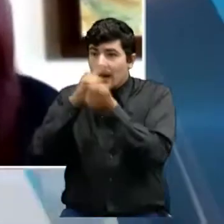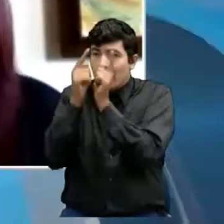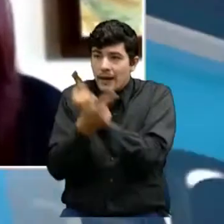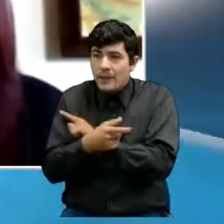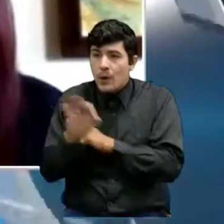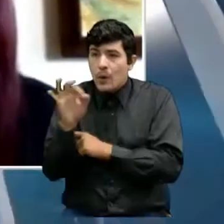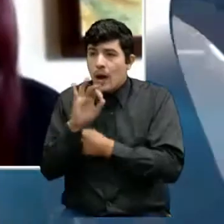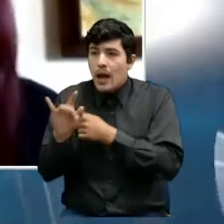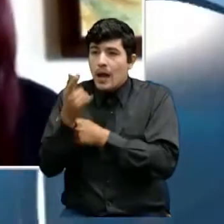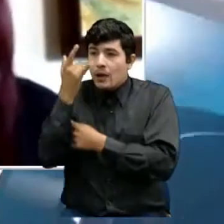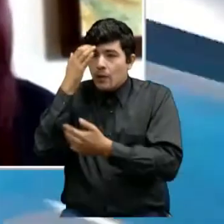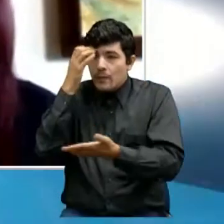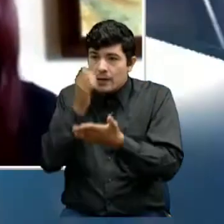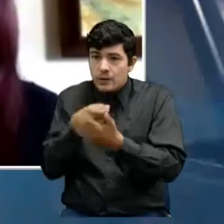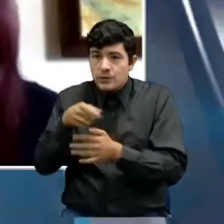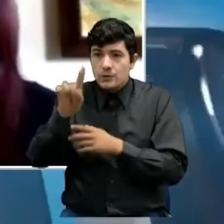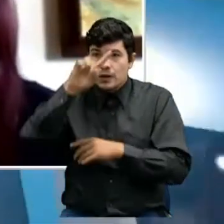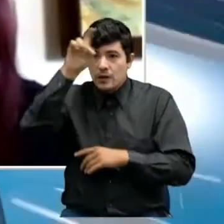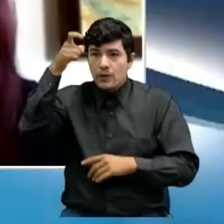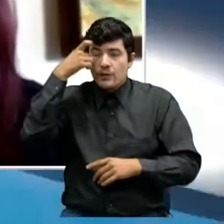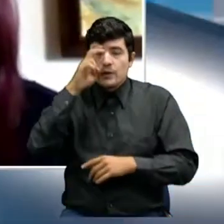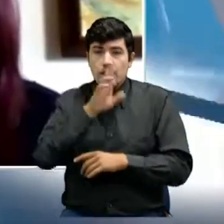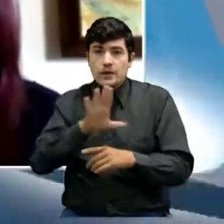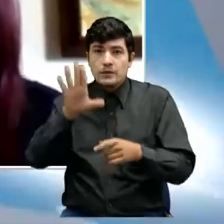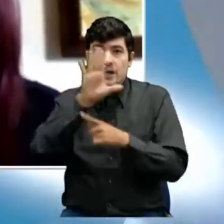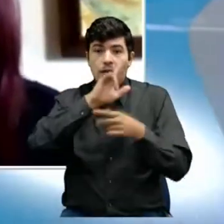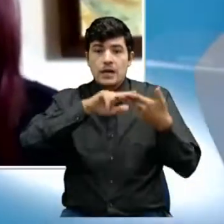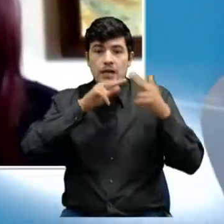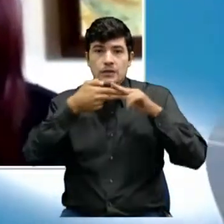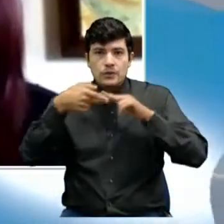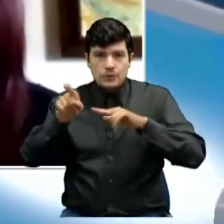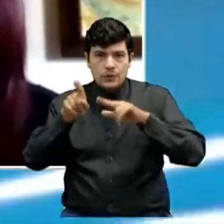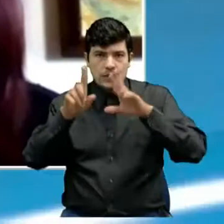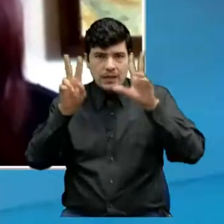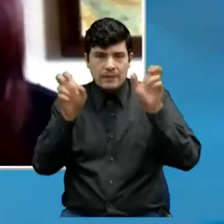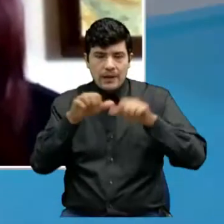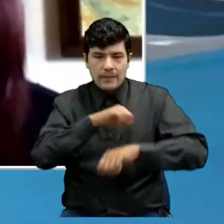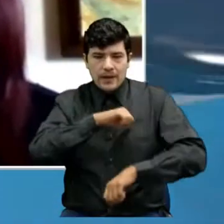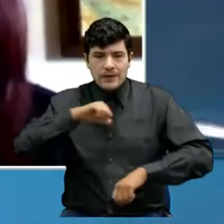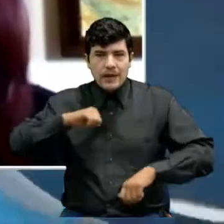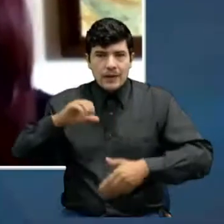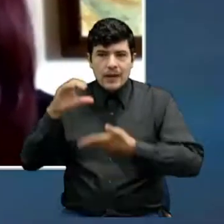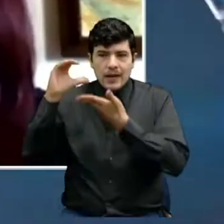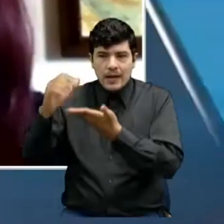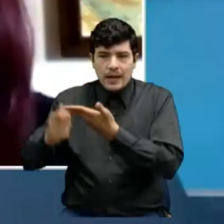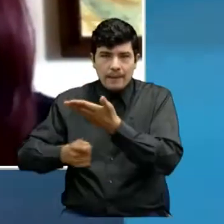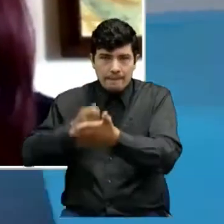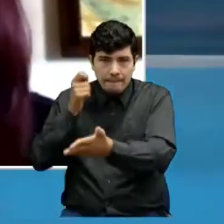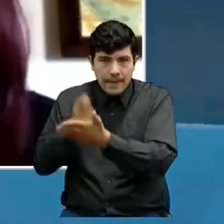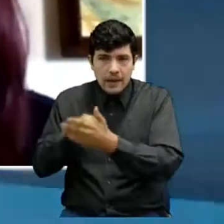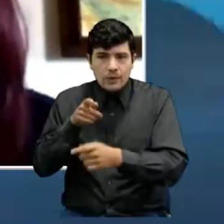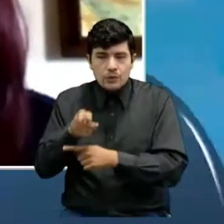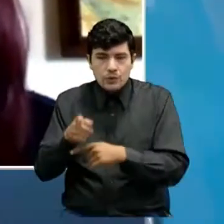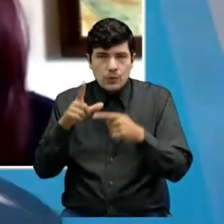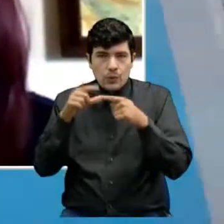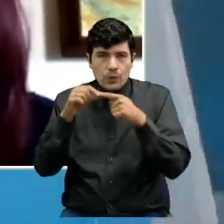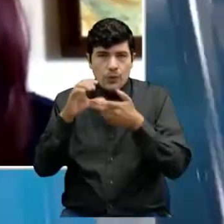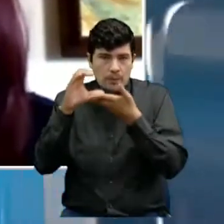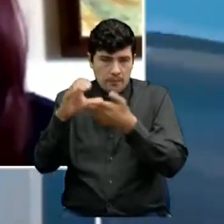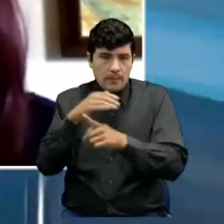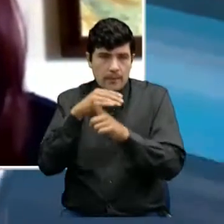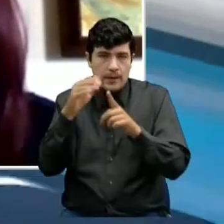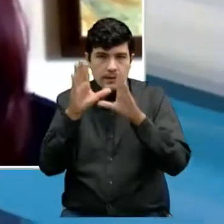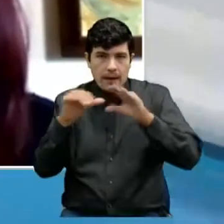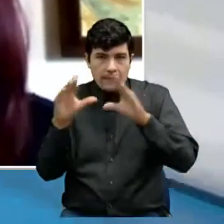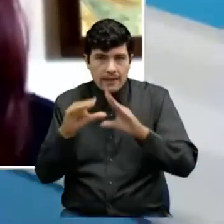algún pronunciamiento del gobierno nacional respecto al sector privado en cuanto al pago de esta prima